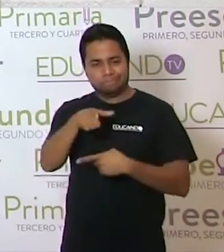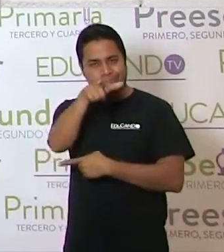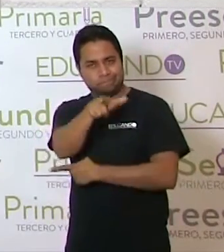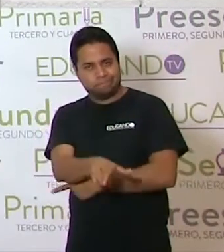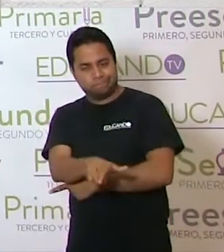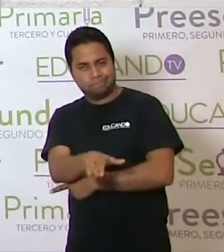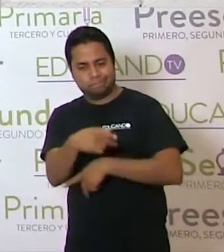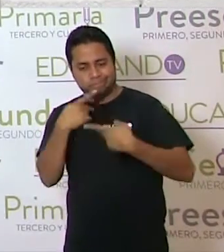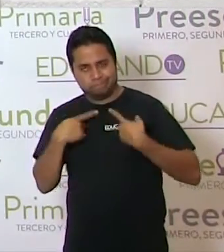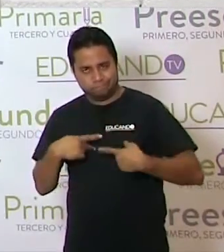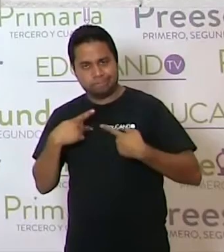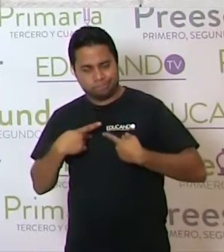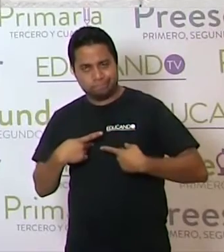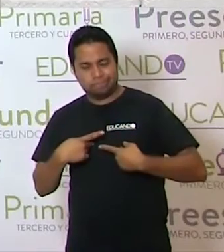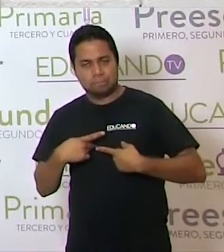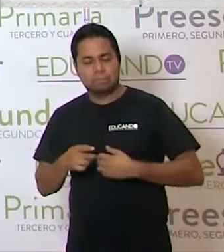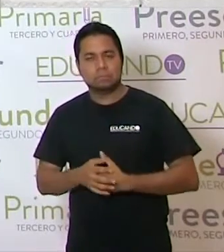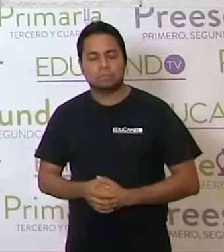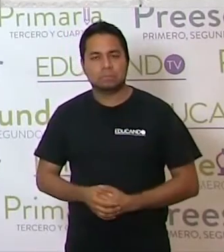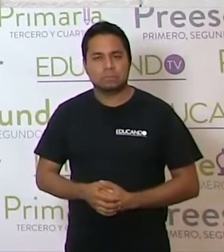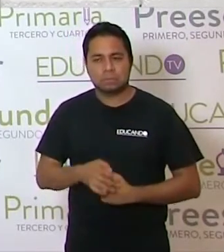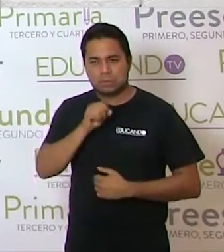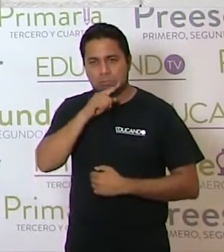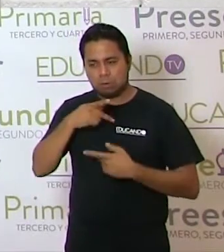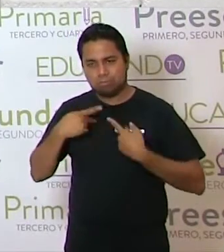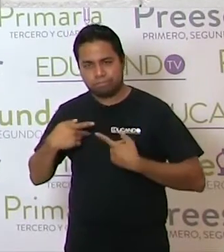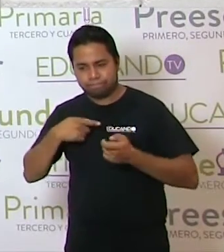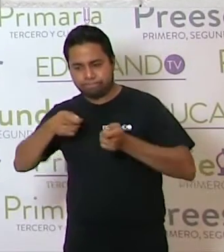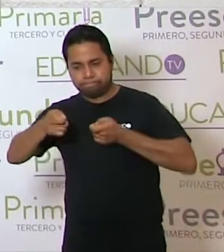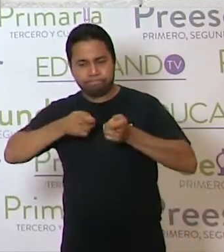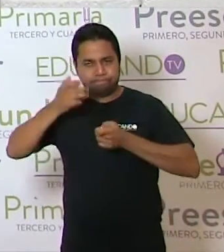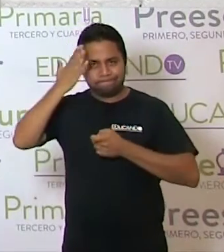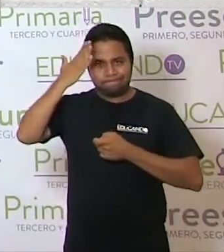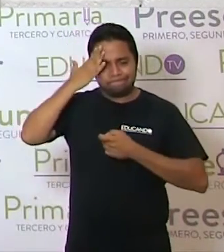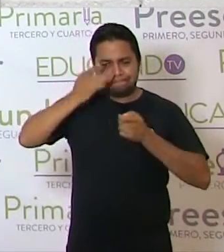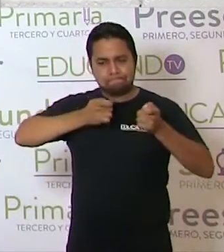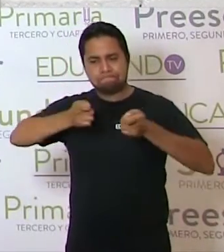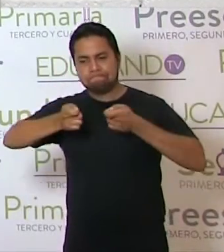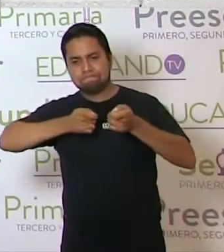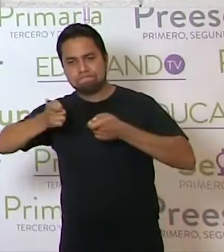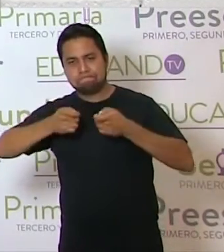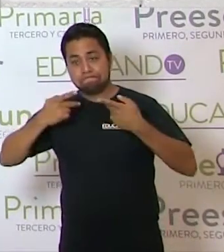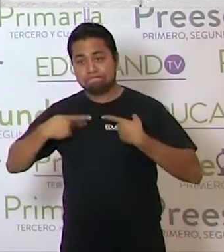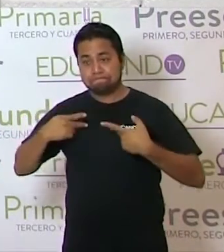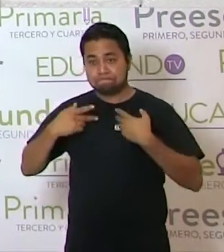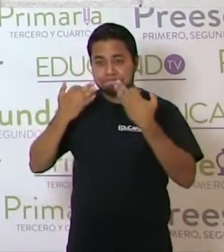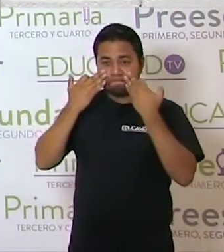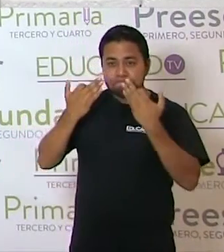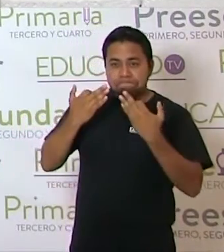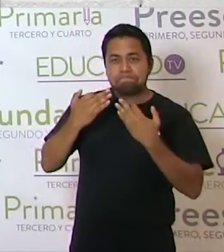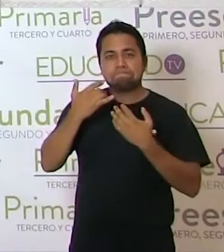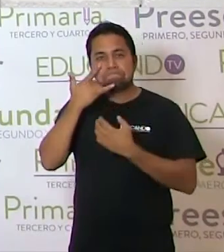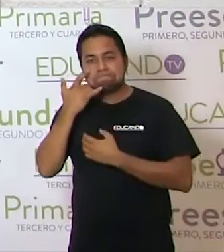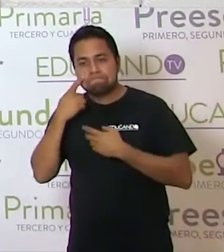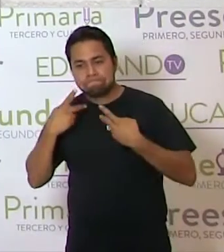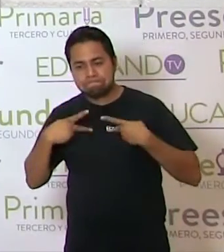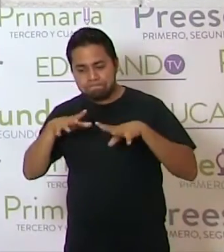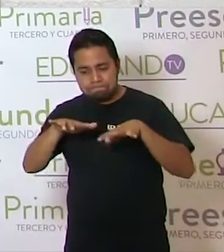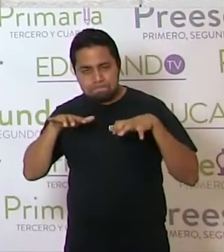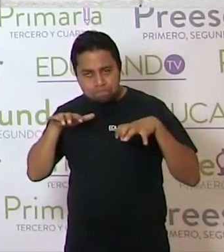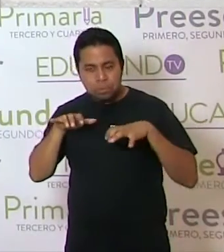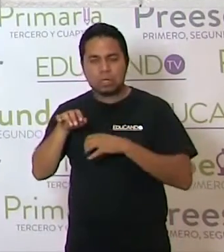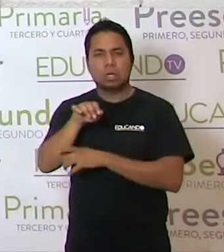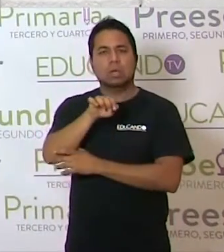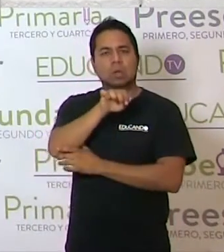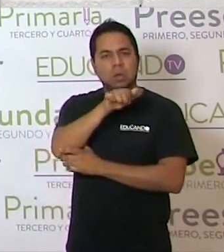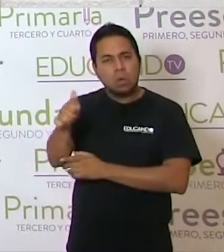panelistas el moderador el público y algunas otras